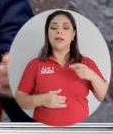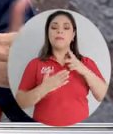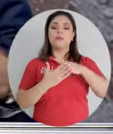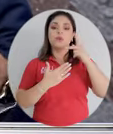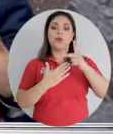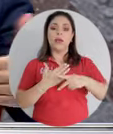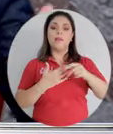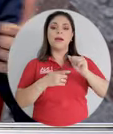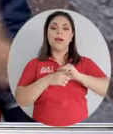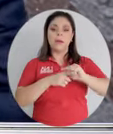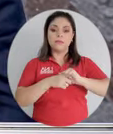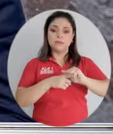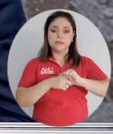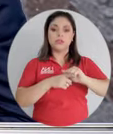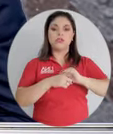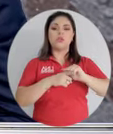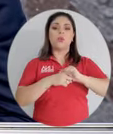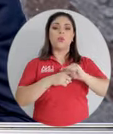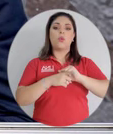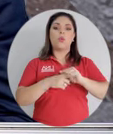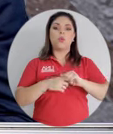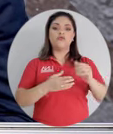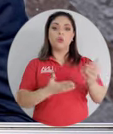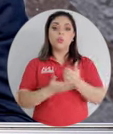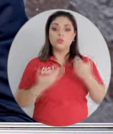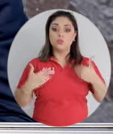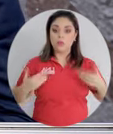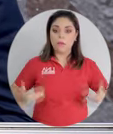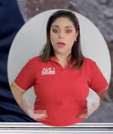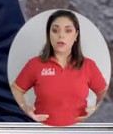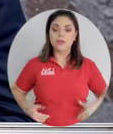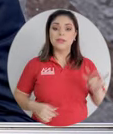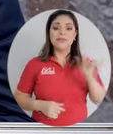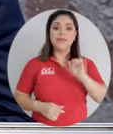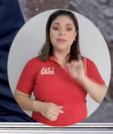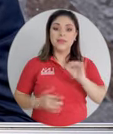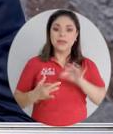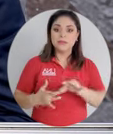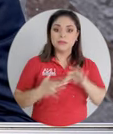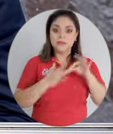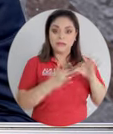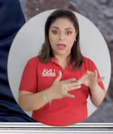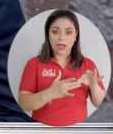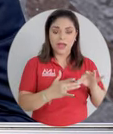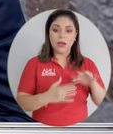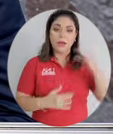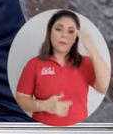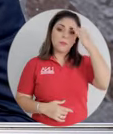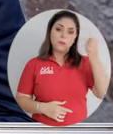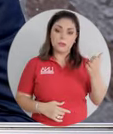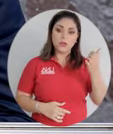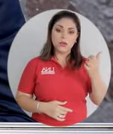programas de capacitación, de calificación del recurso humano y particularmente también